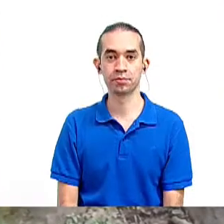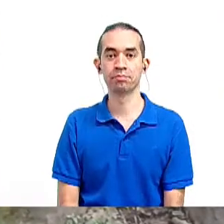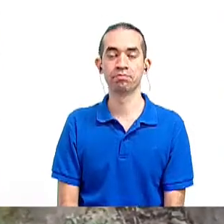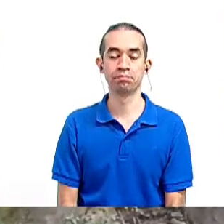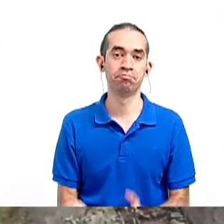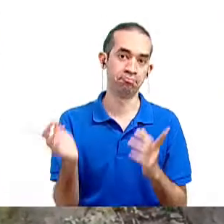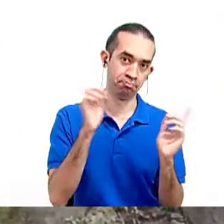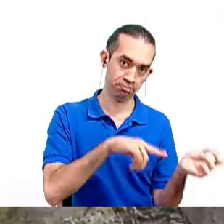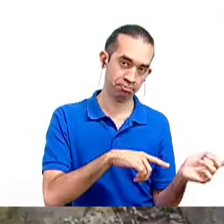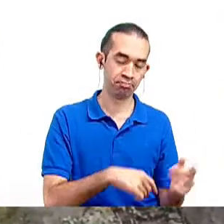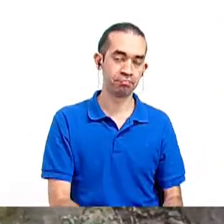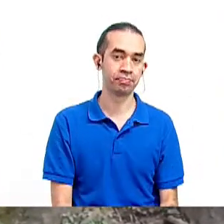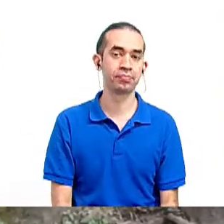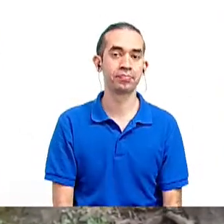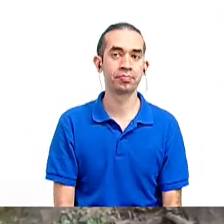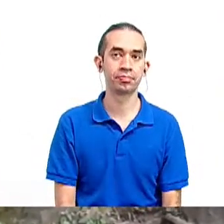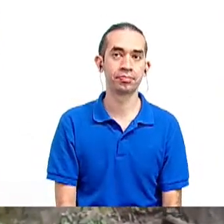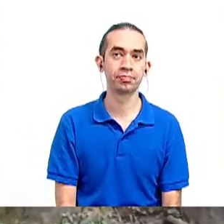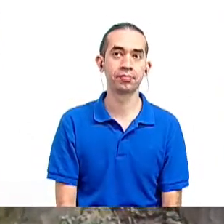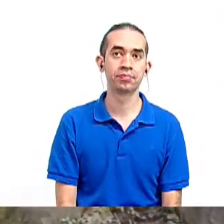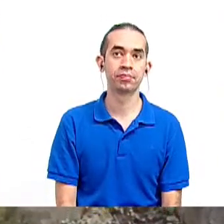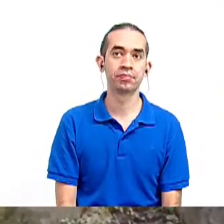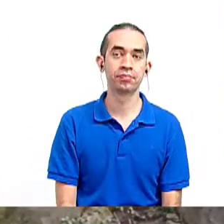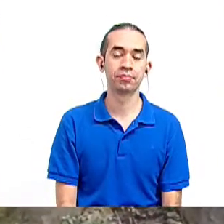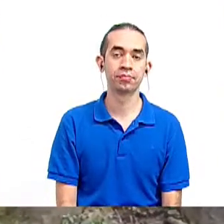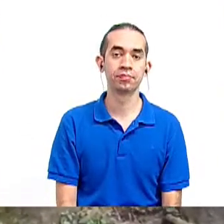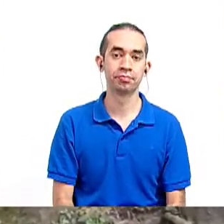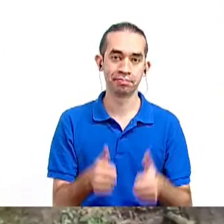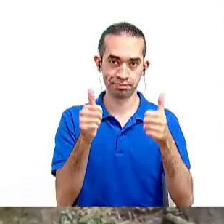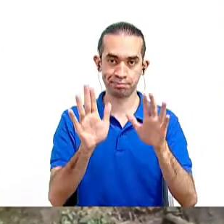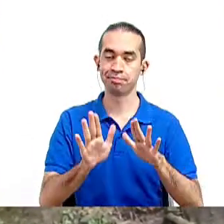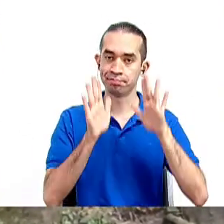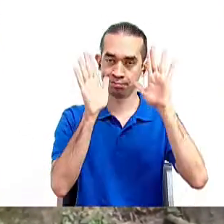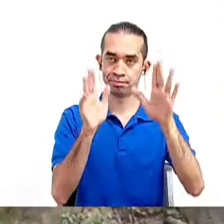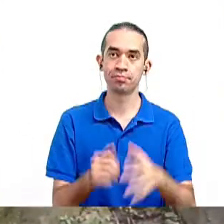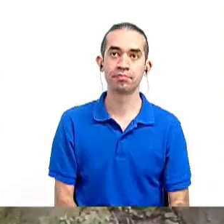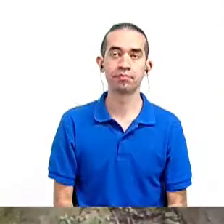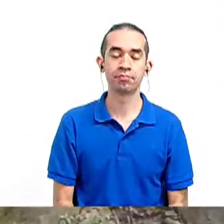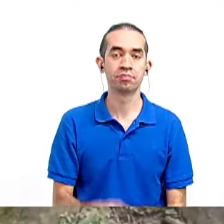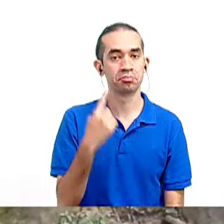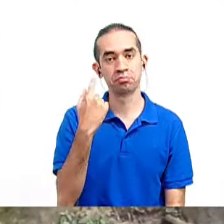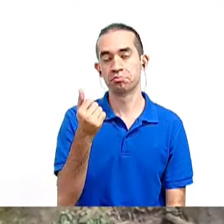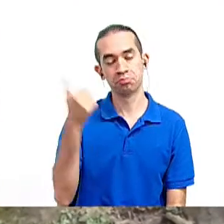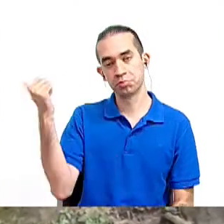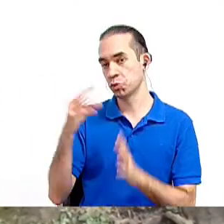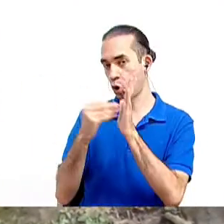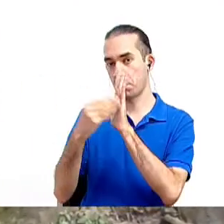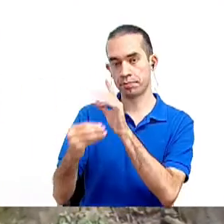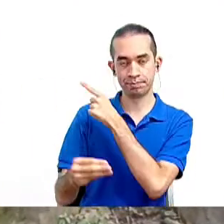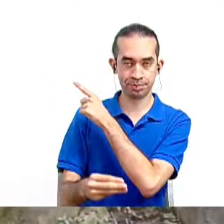brazo. De este lado. Excelente. Ahora detrás de la cabeza, así.